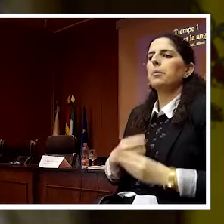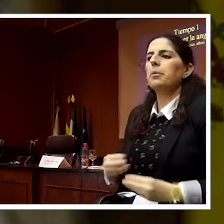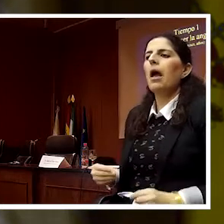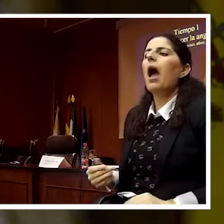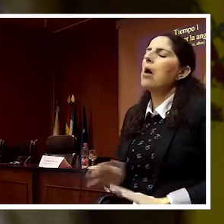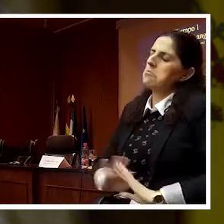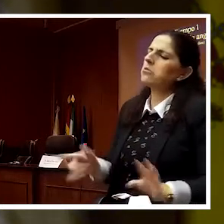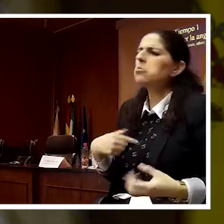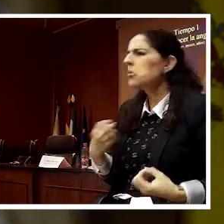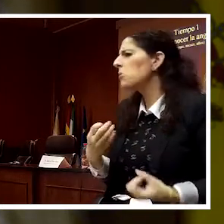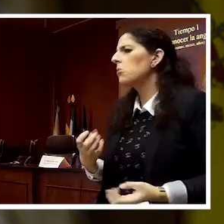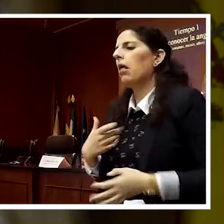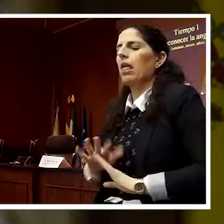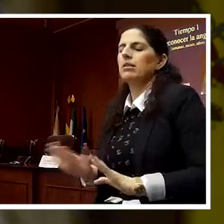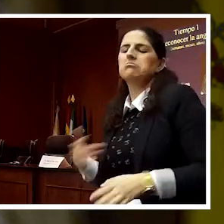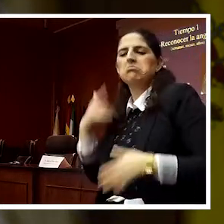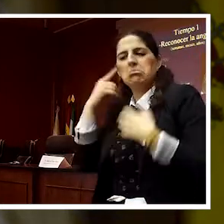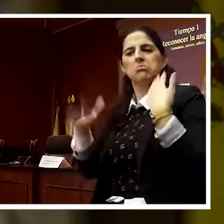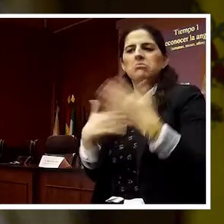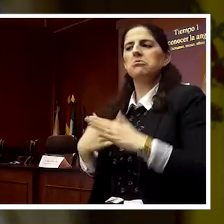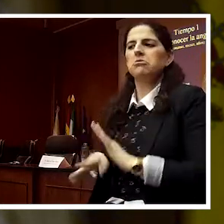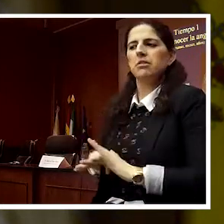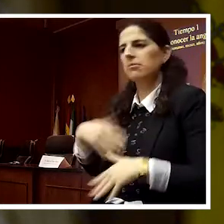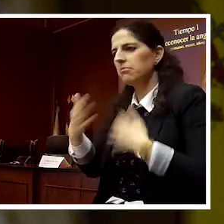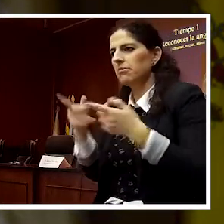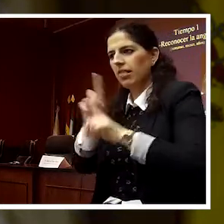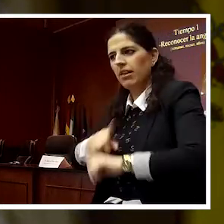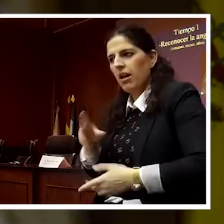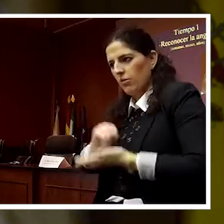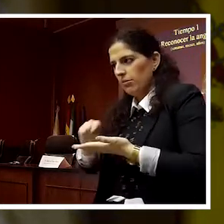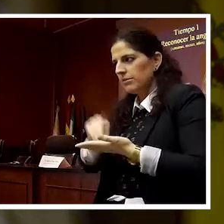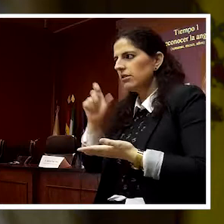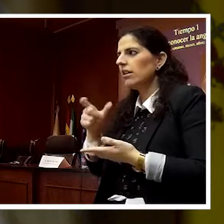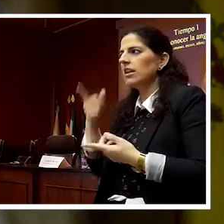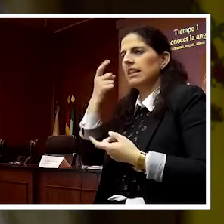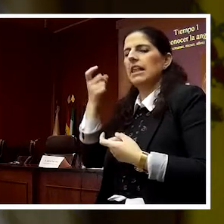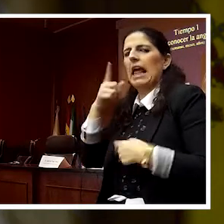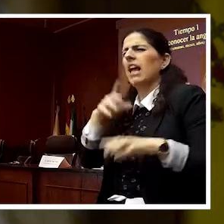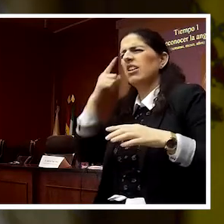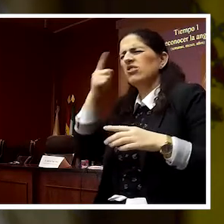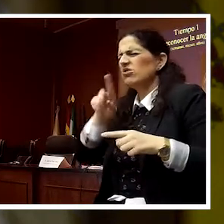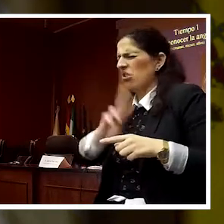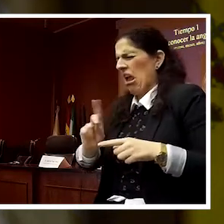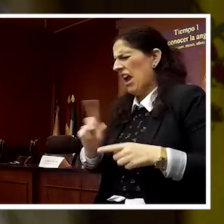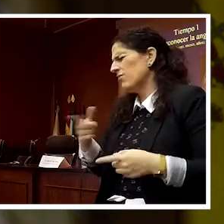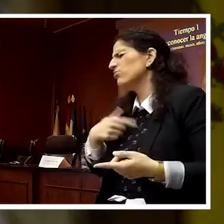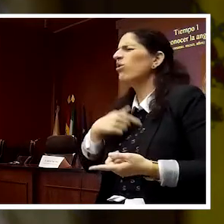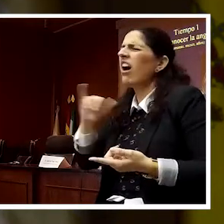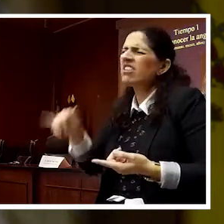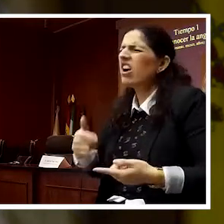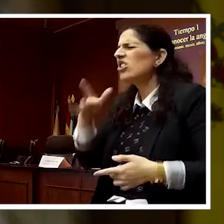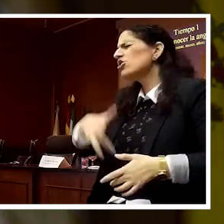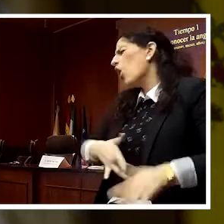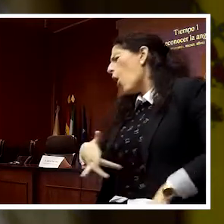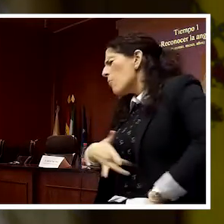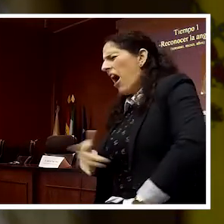se le quita, se encuentra perfectamente, de manera que casi como que evita pensar en algo, debe ser del estómago, debe